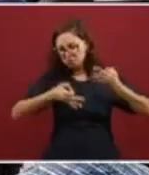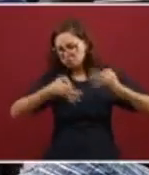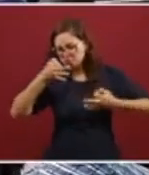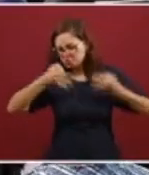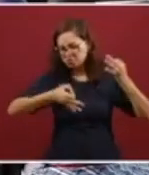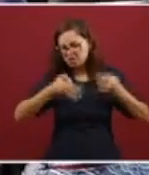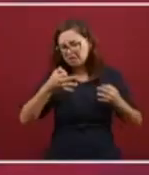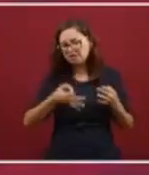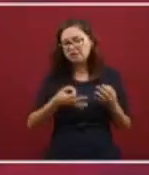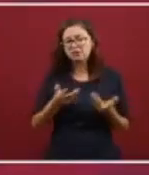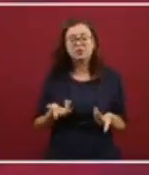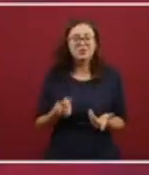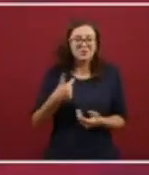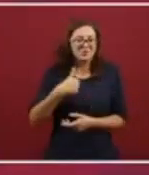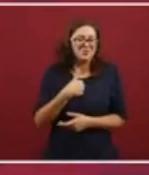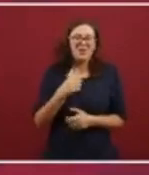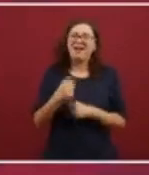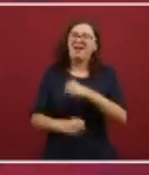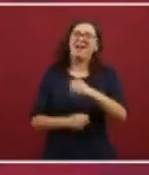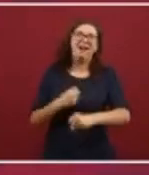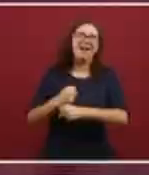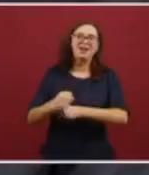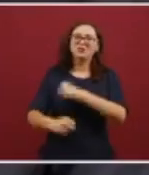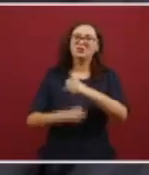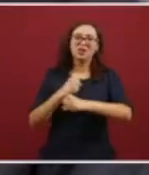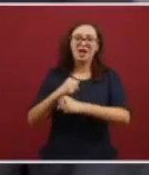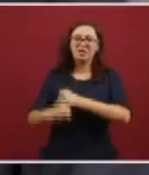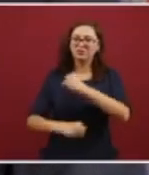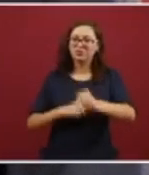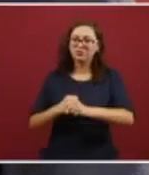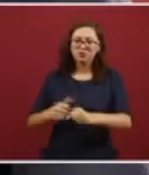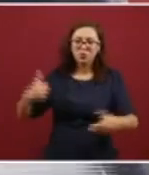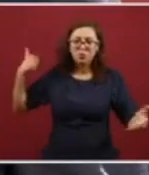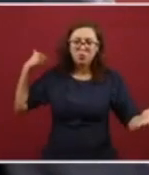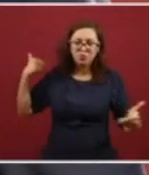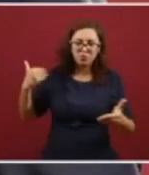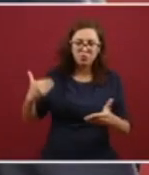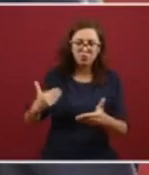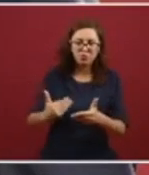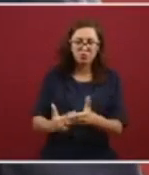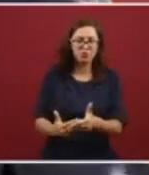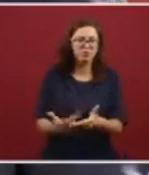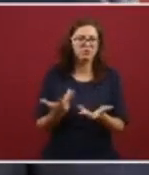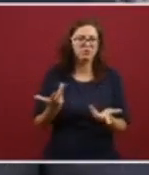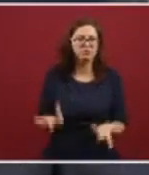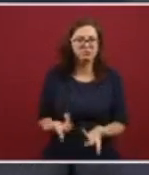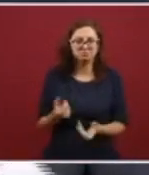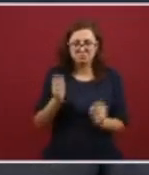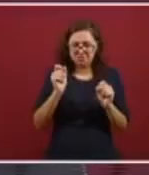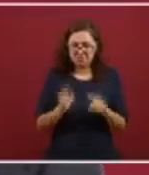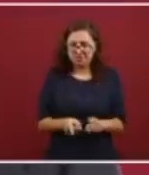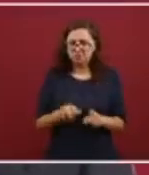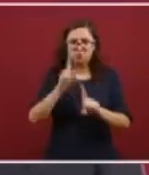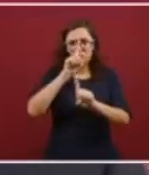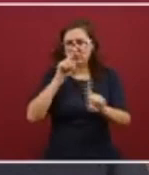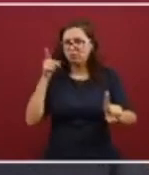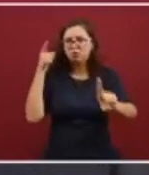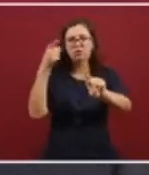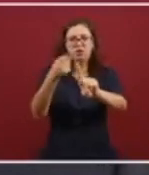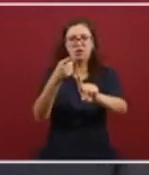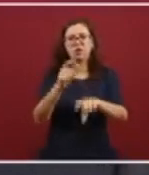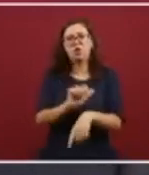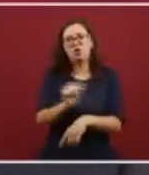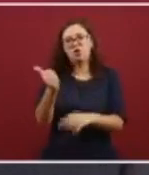años. He dicho de que, bueno, hay un título de un libro que se llama